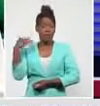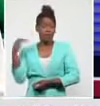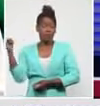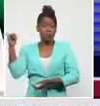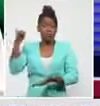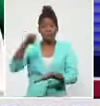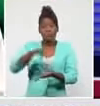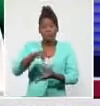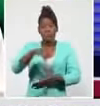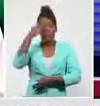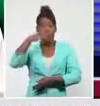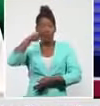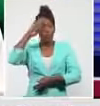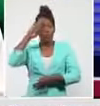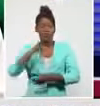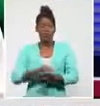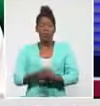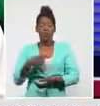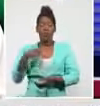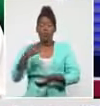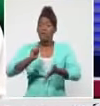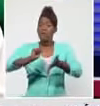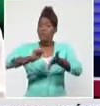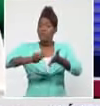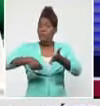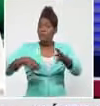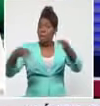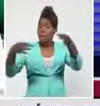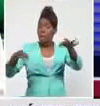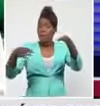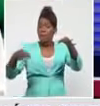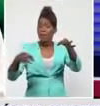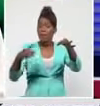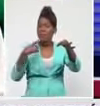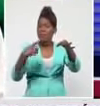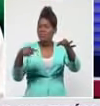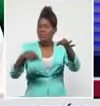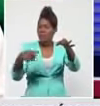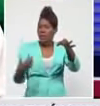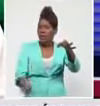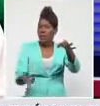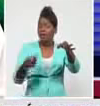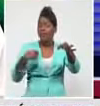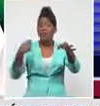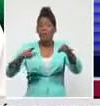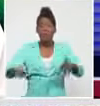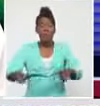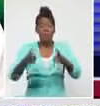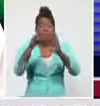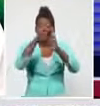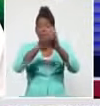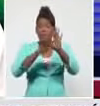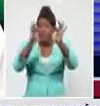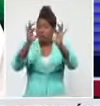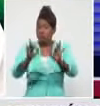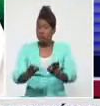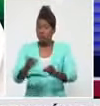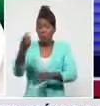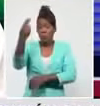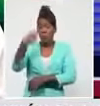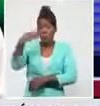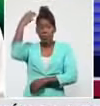país, firmo algo en lo cual me dice que si yo no cumplo con las medidas sanitarias que